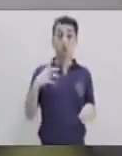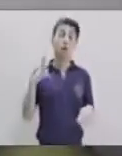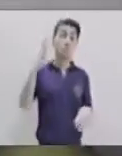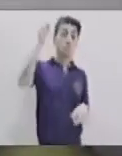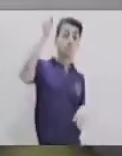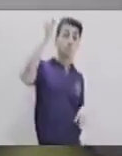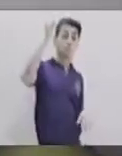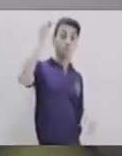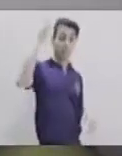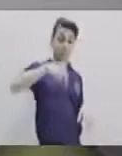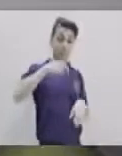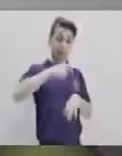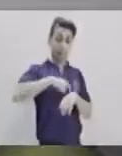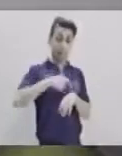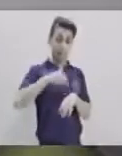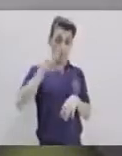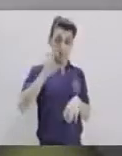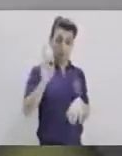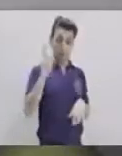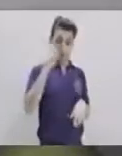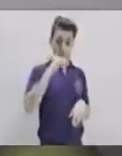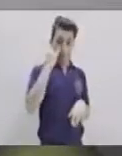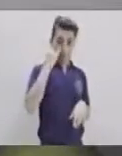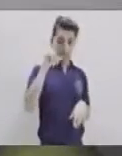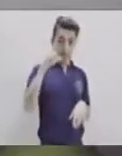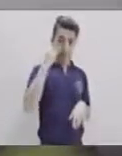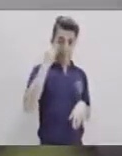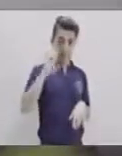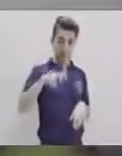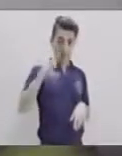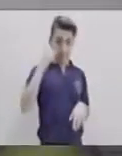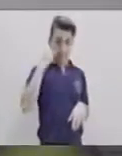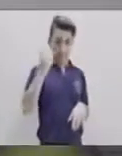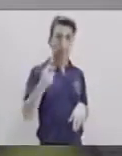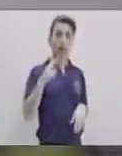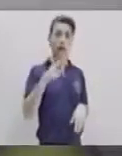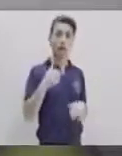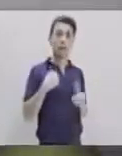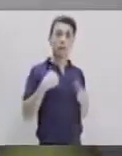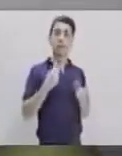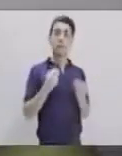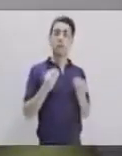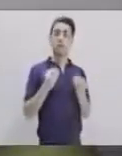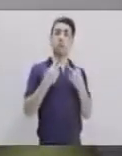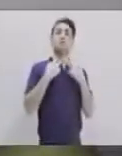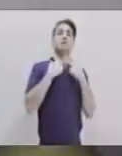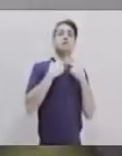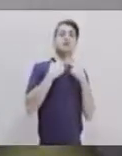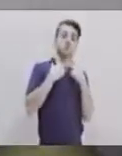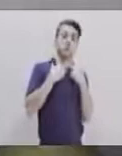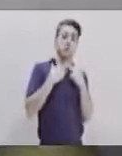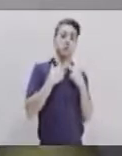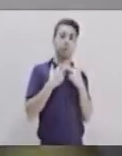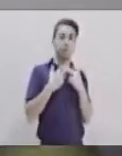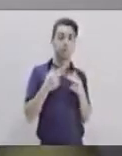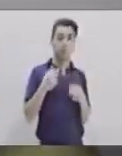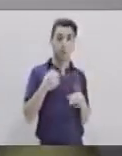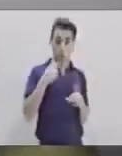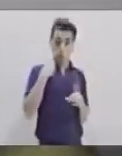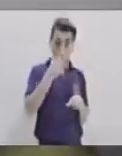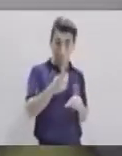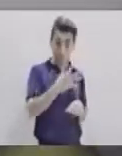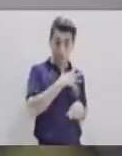tenemos en una resiliencia, en una situación que nosotros vivimos es la vulnerabilidad. Entonces si yo te